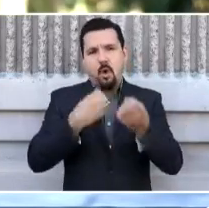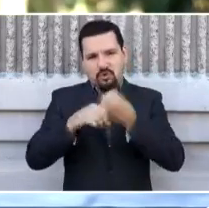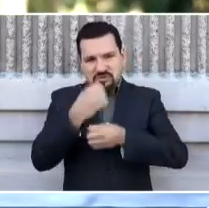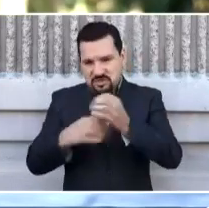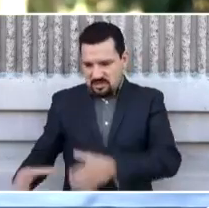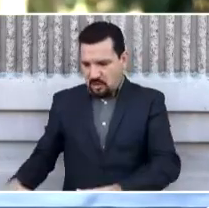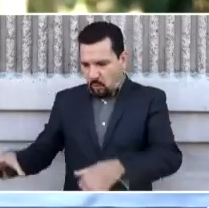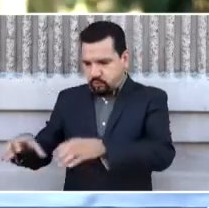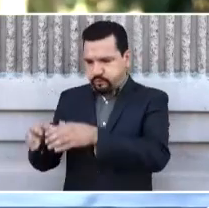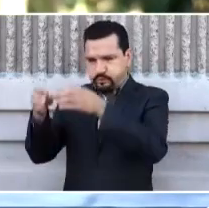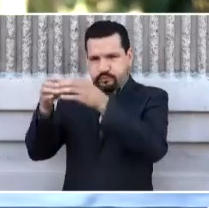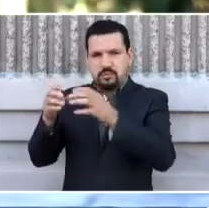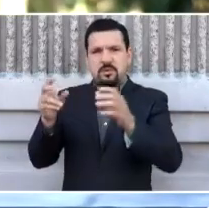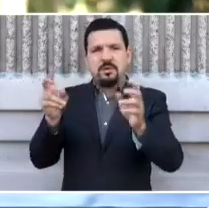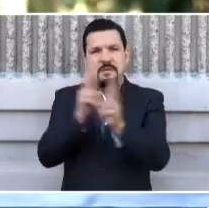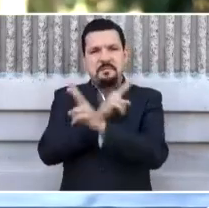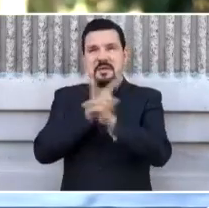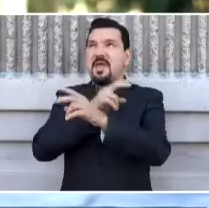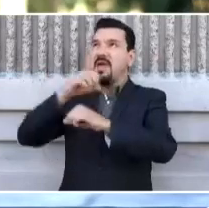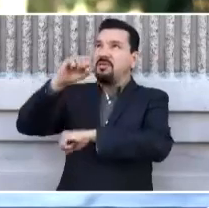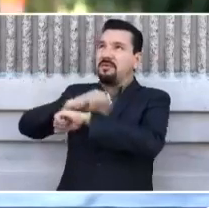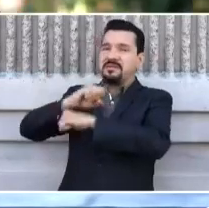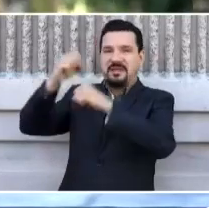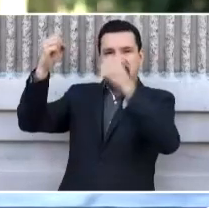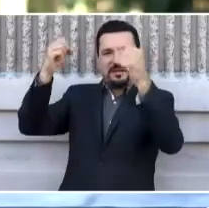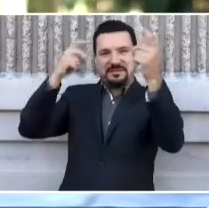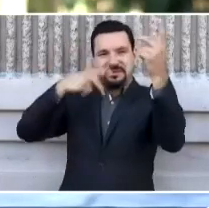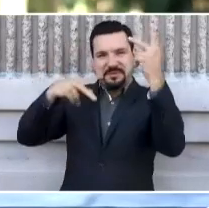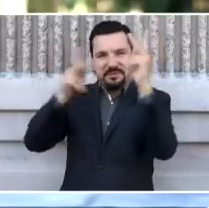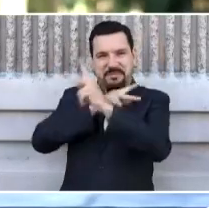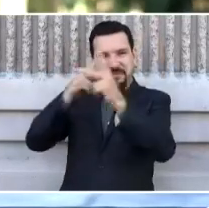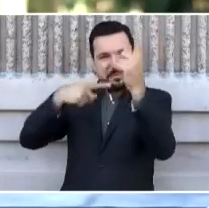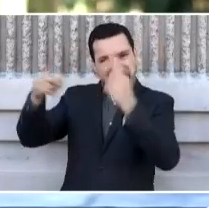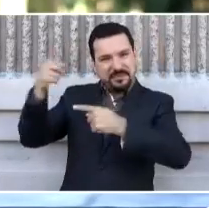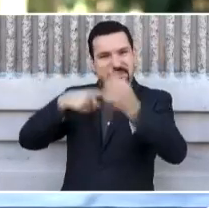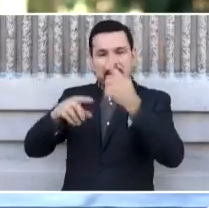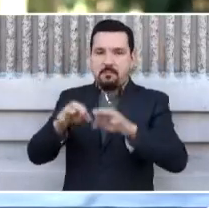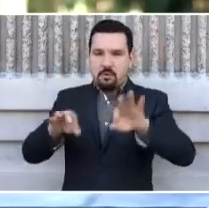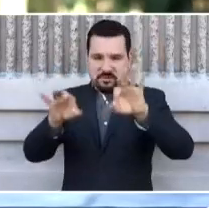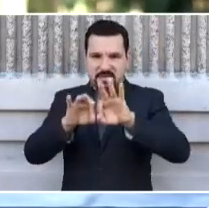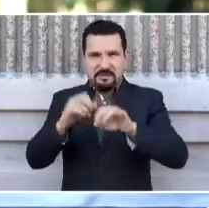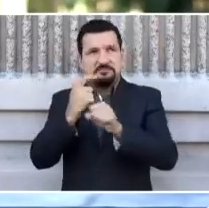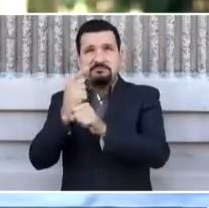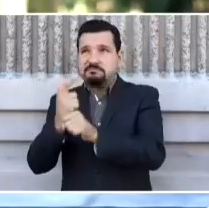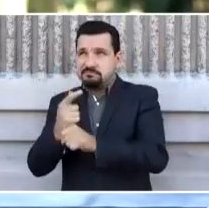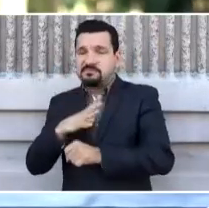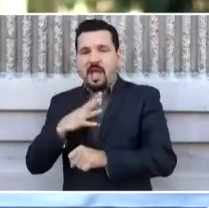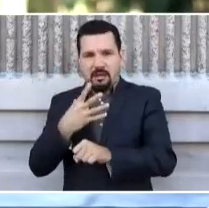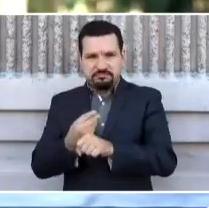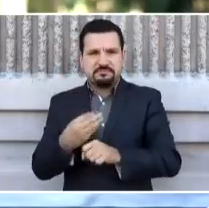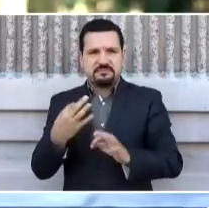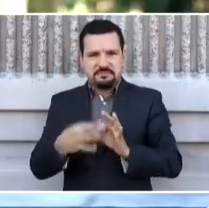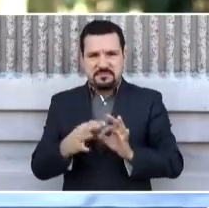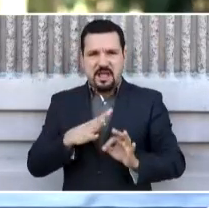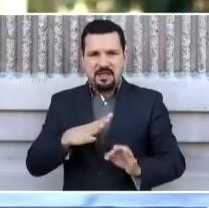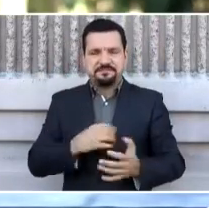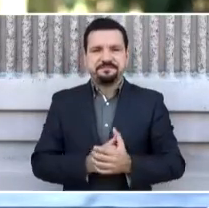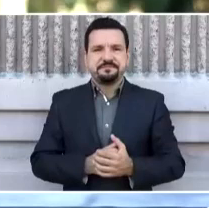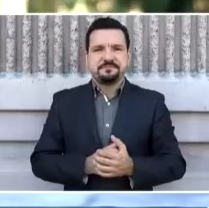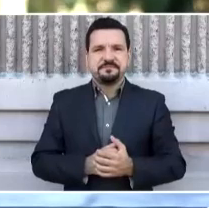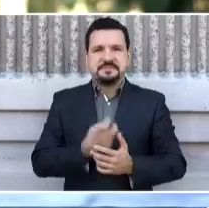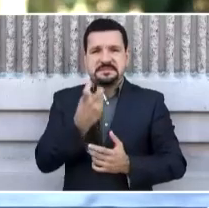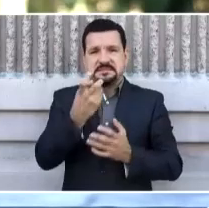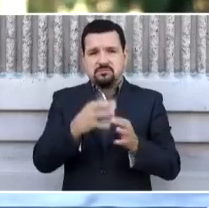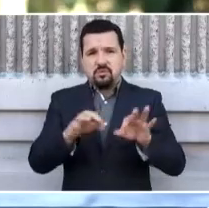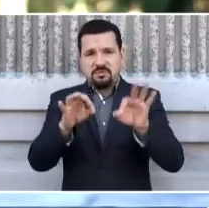nos marca la normatividad. Y un punto importante también en este sentido es que trataremos de